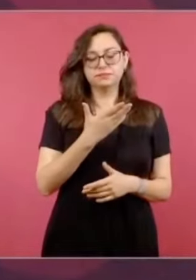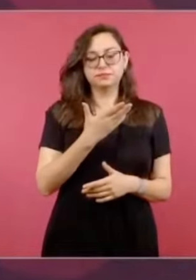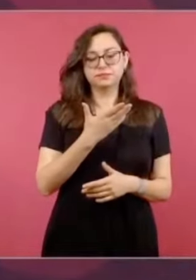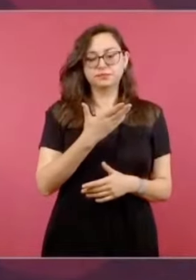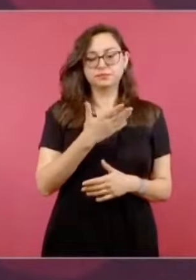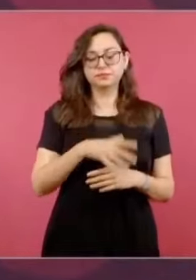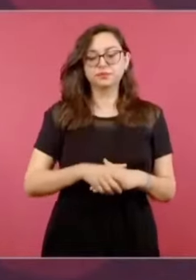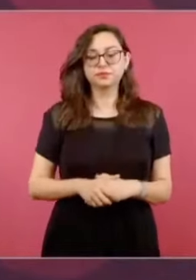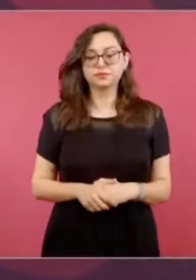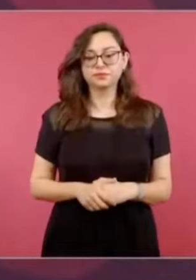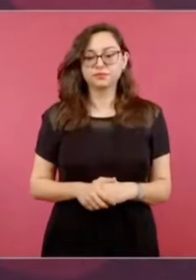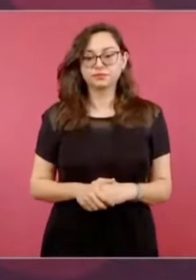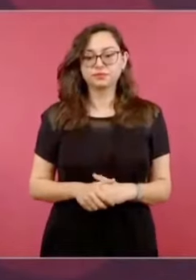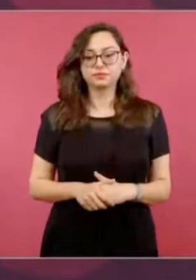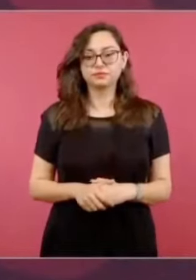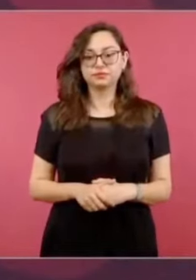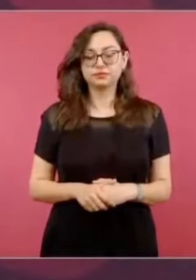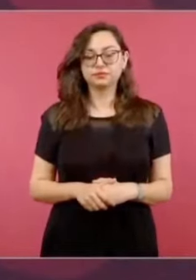Creo que